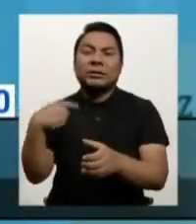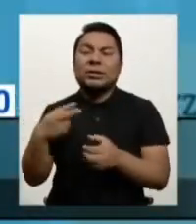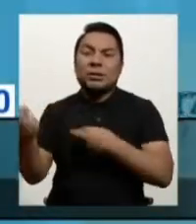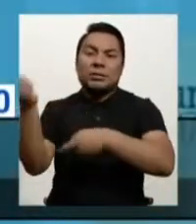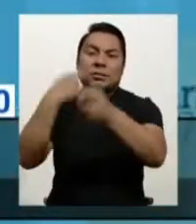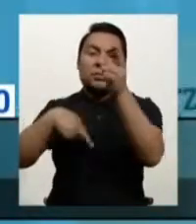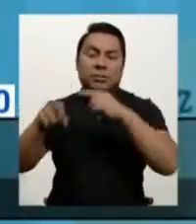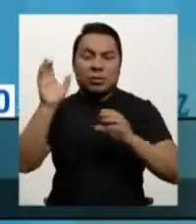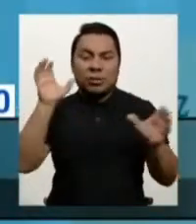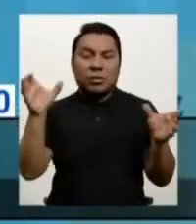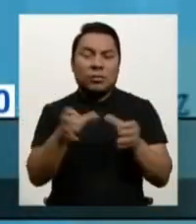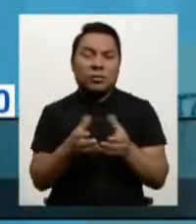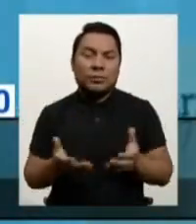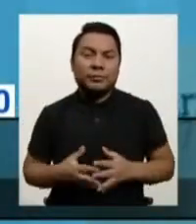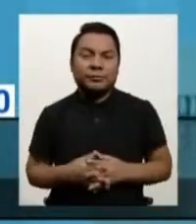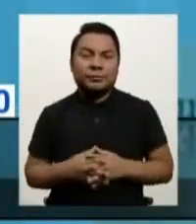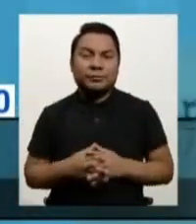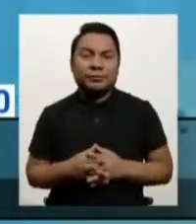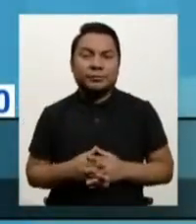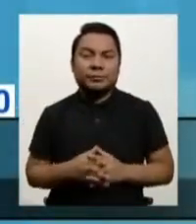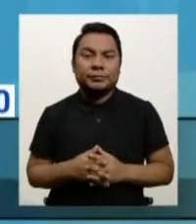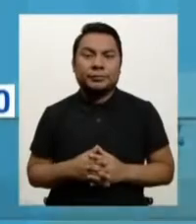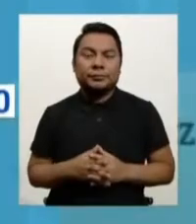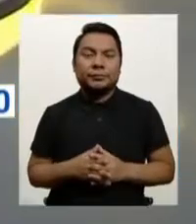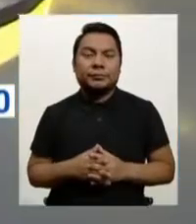gobierno después de más de una década.